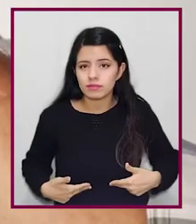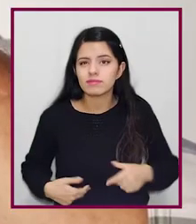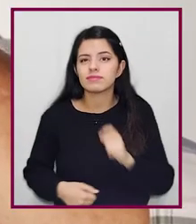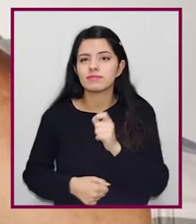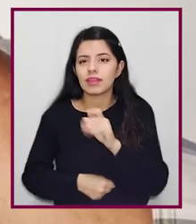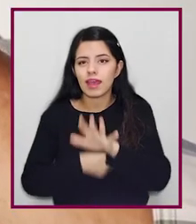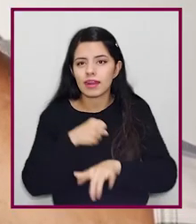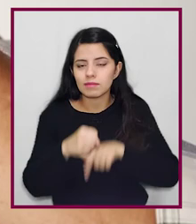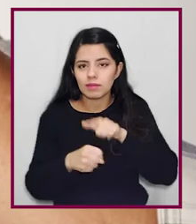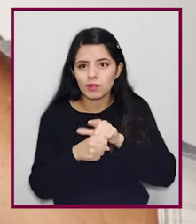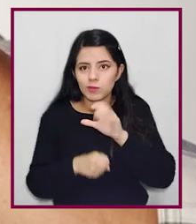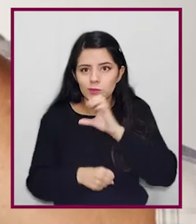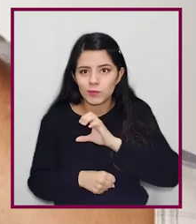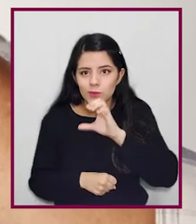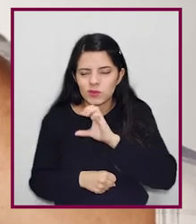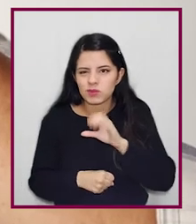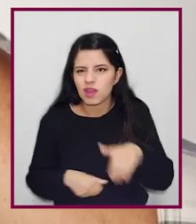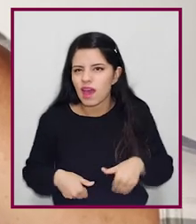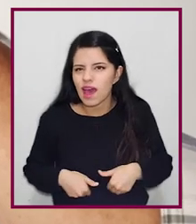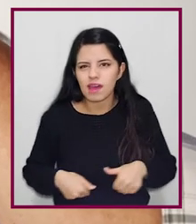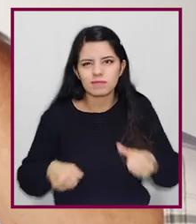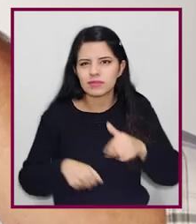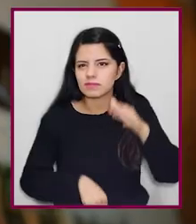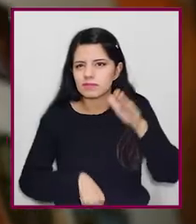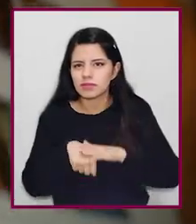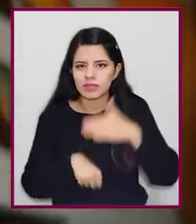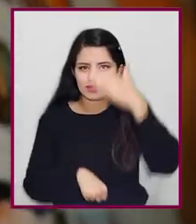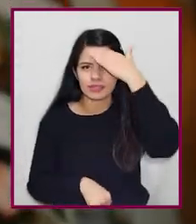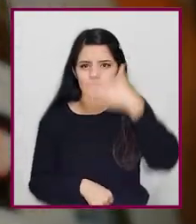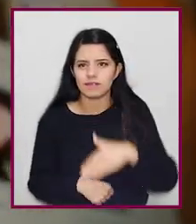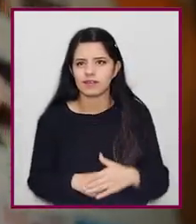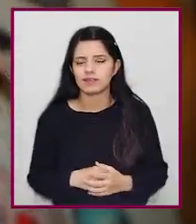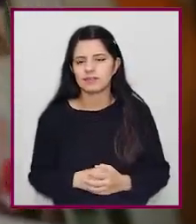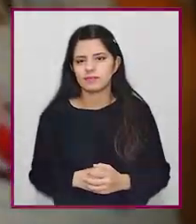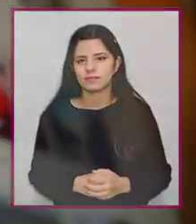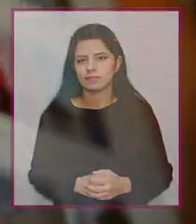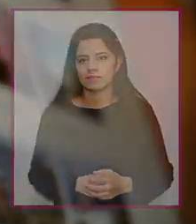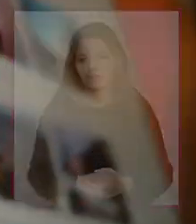son animales muy curiosos y hambrientos de saber.